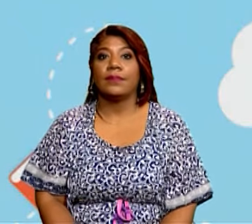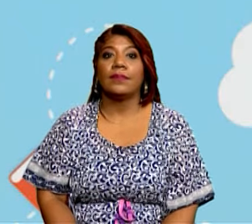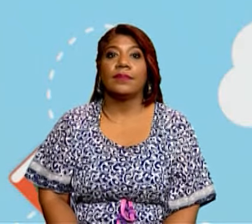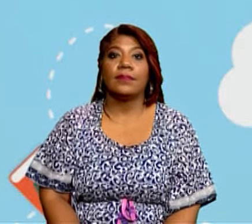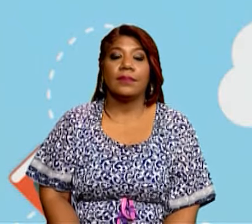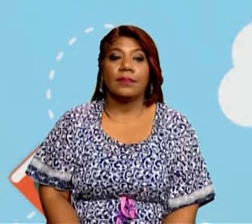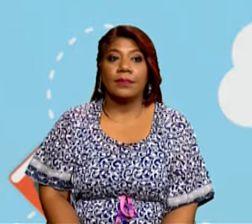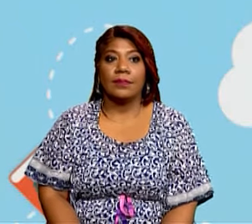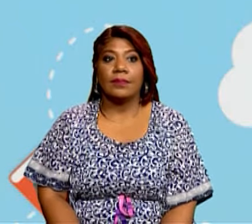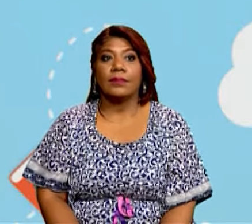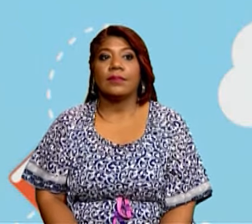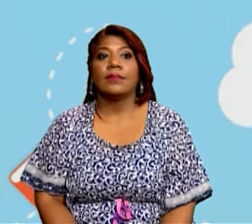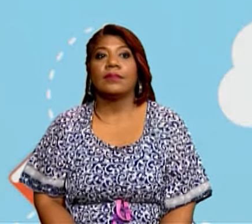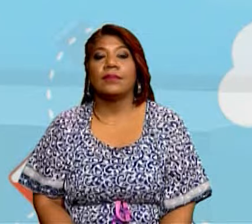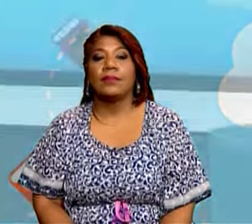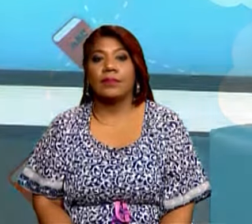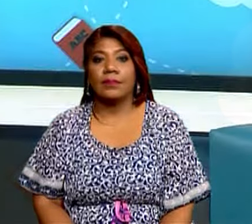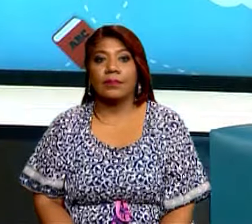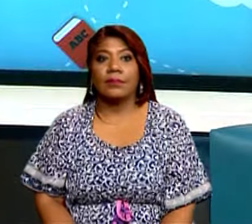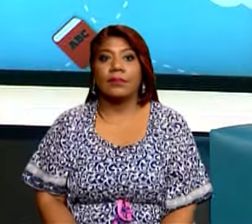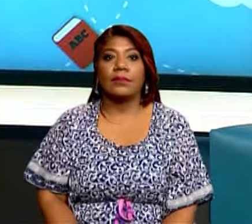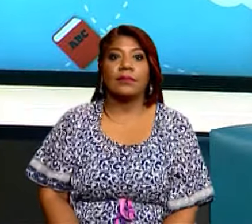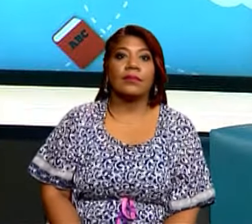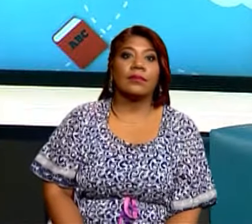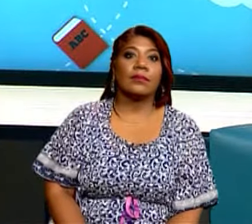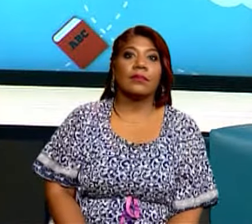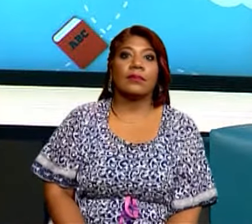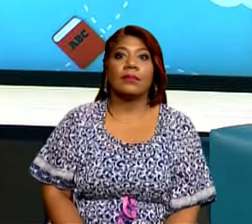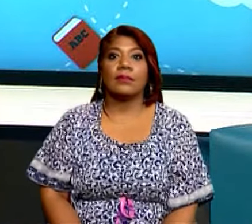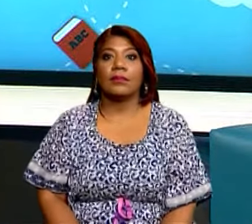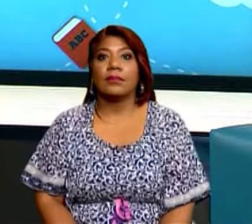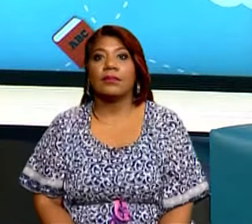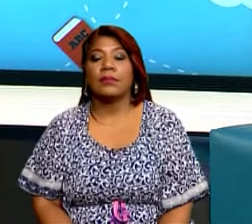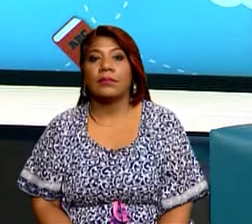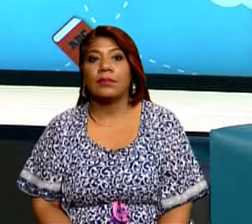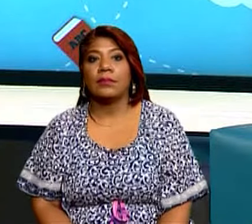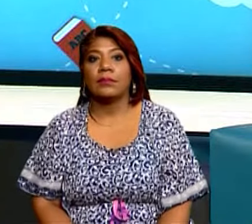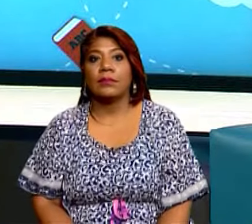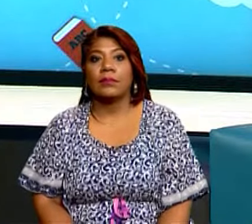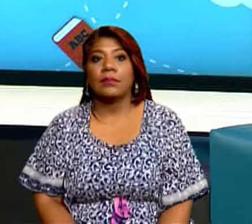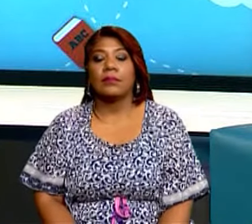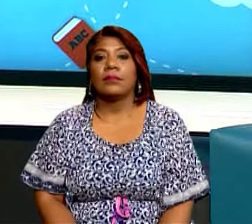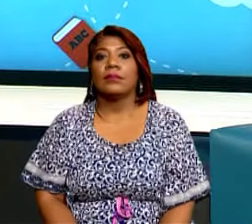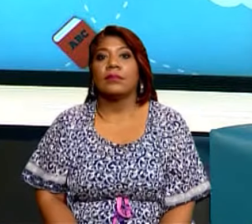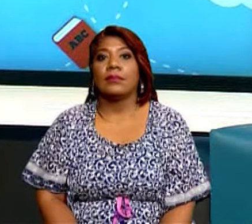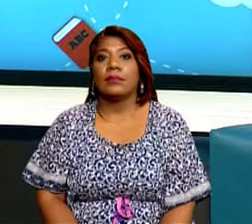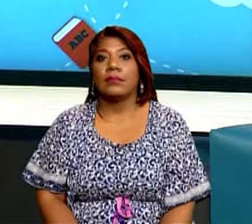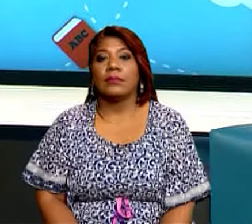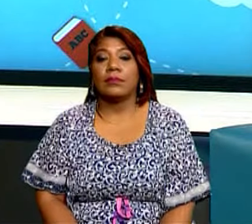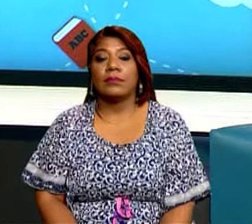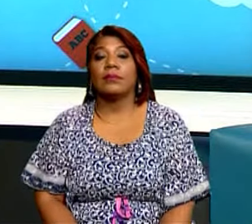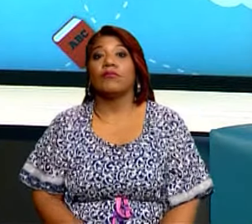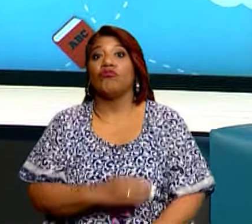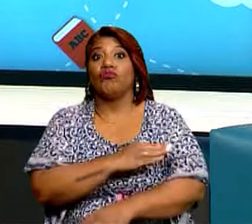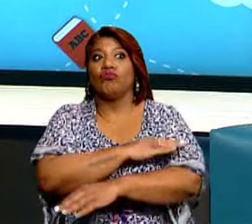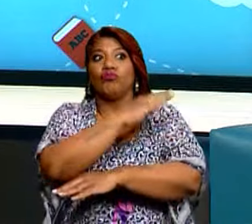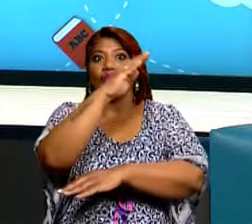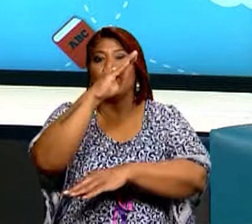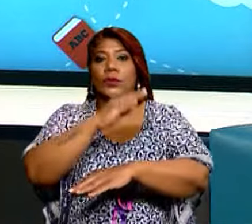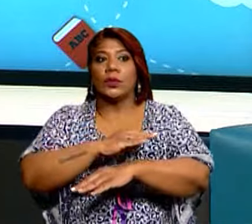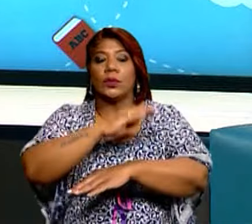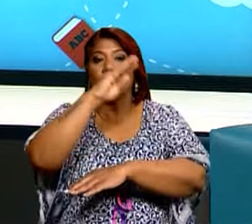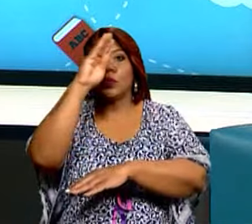¿qué vemos en esta imagen de aquí abajo? En esta imagen vemos unas montañas y